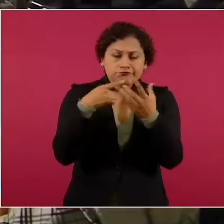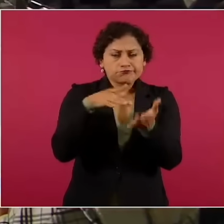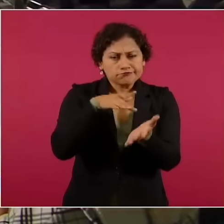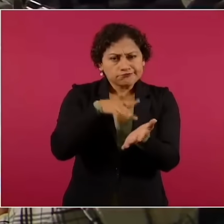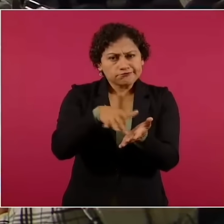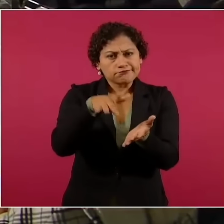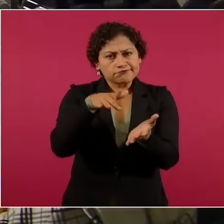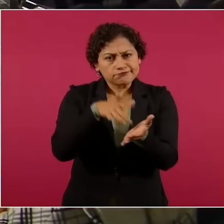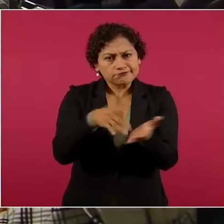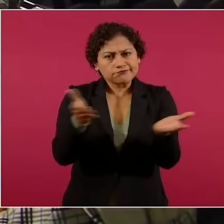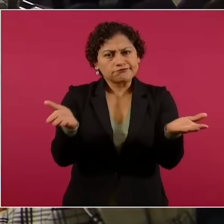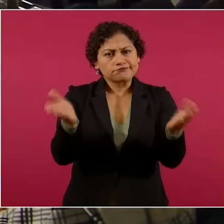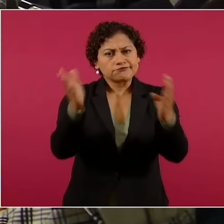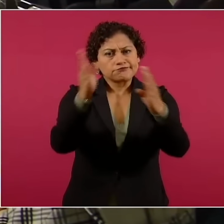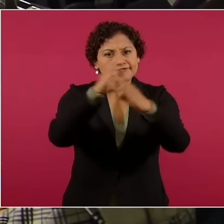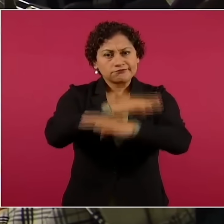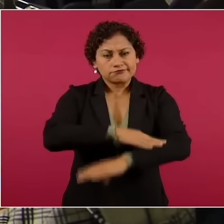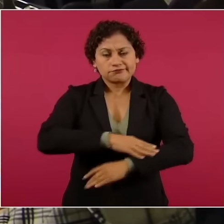ayuden